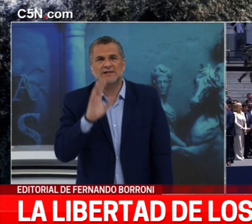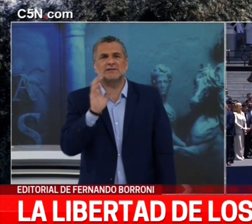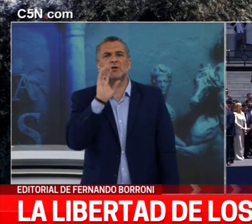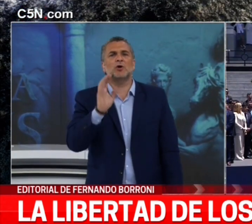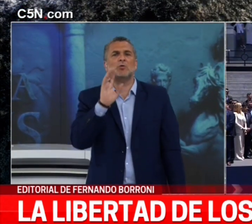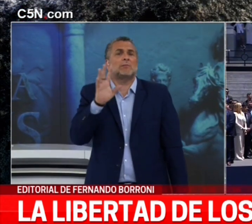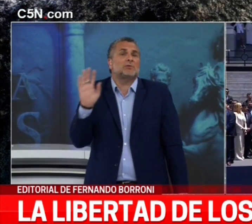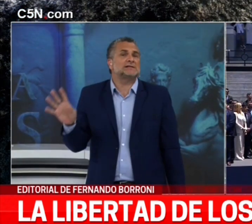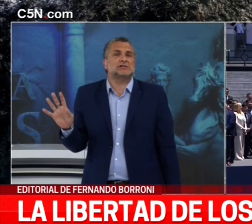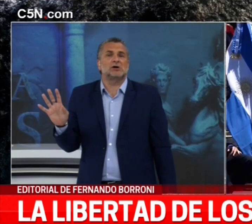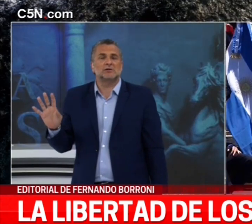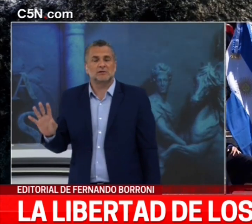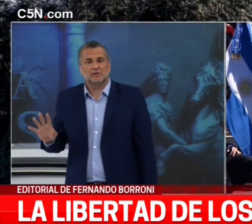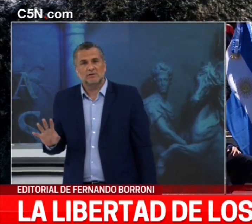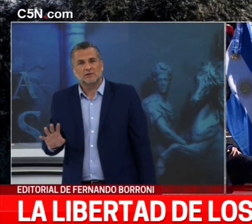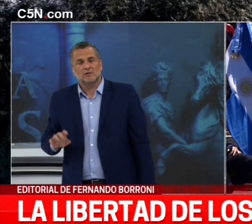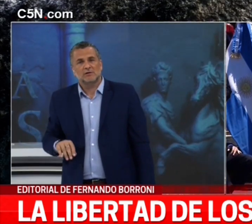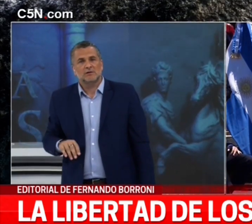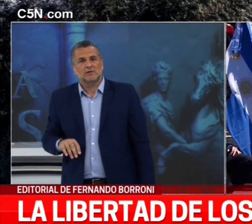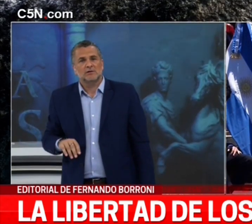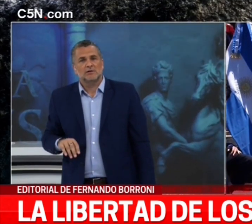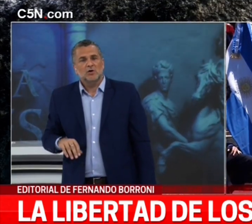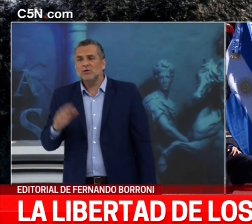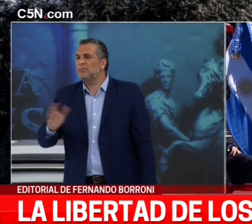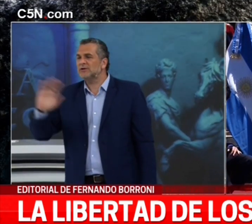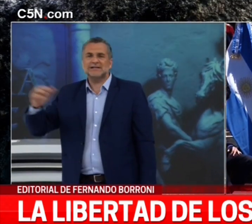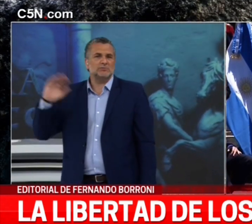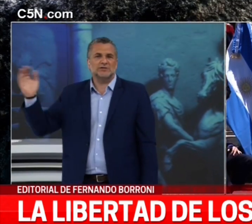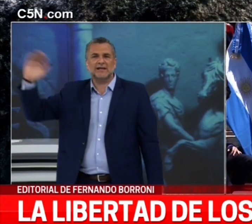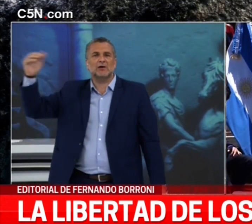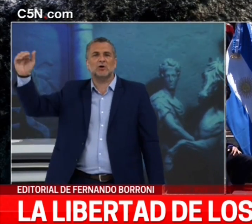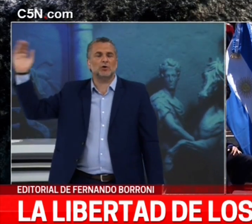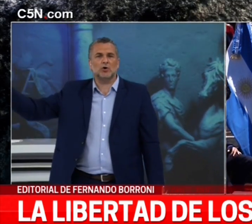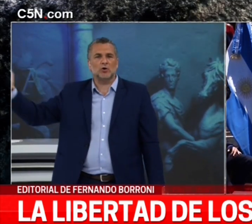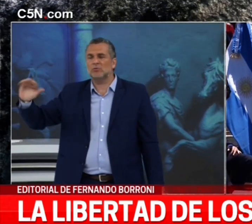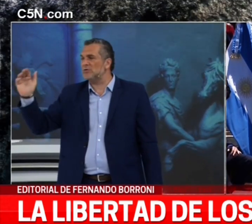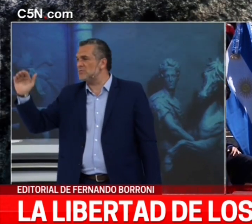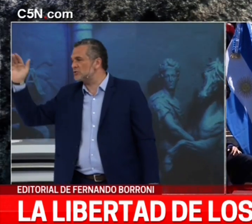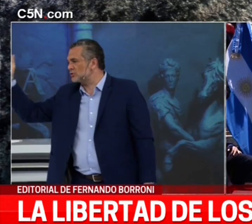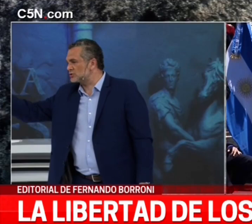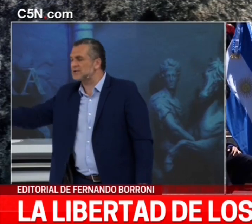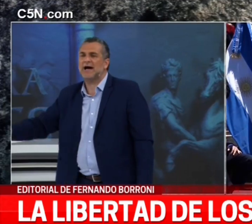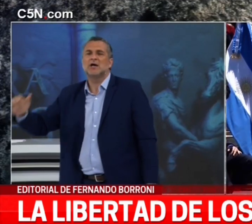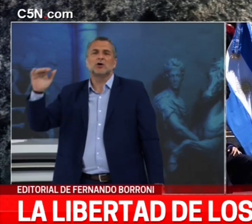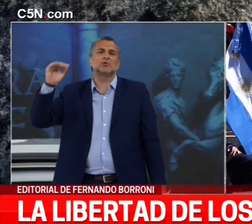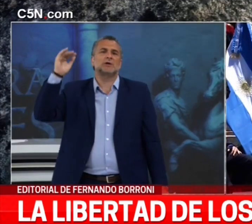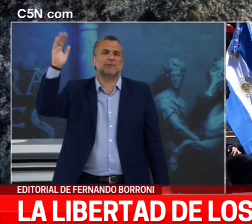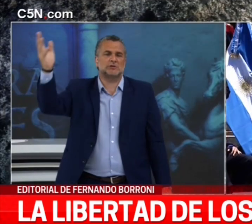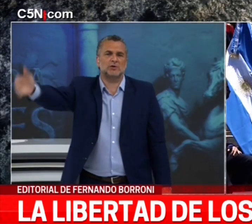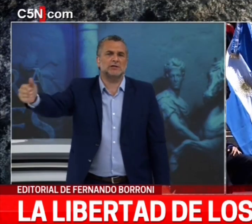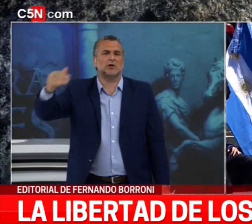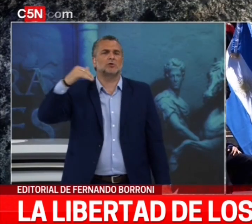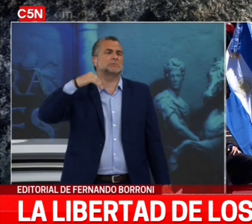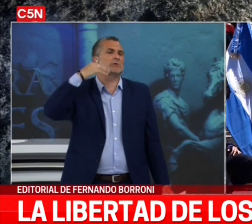puede existir o no una movilización no importa si vos estás de acuerdo o no con un movimiento social con un